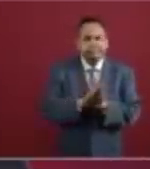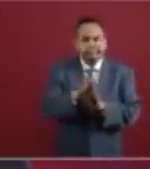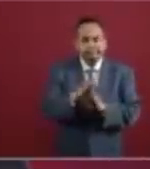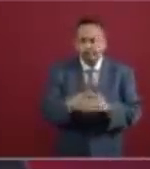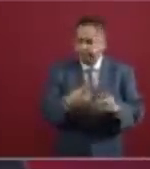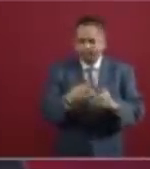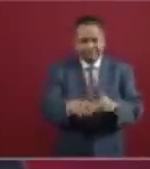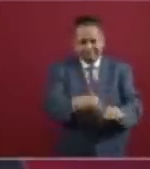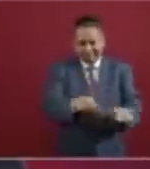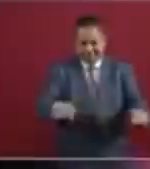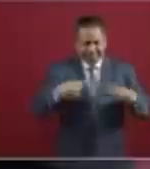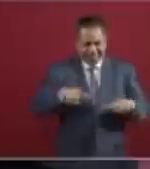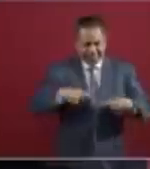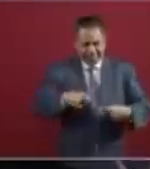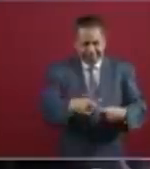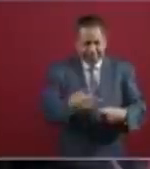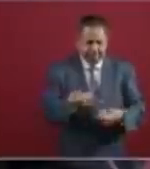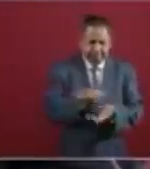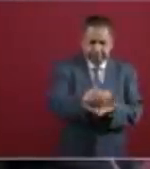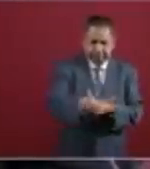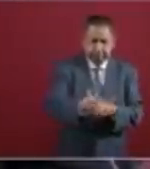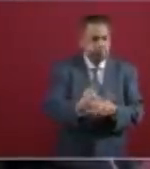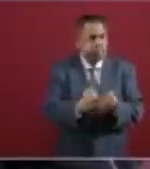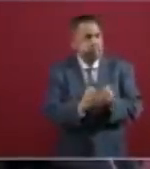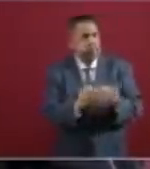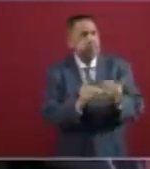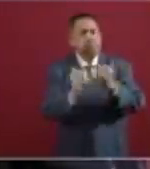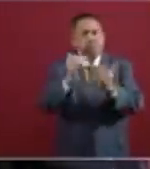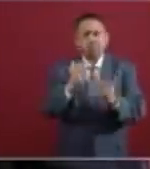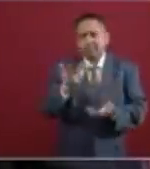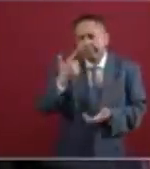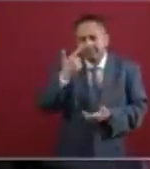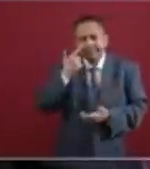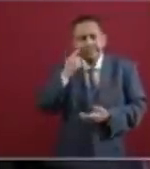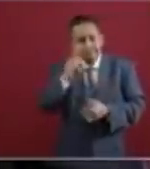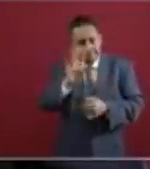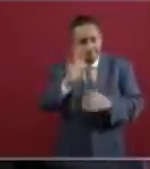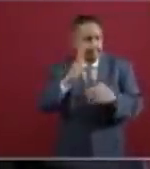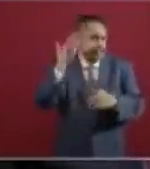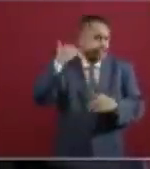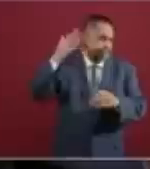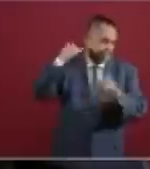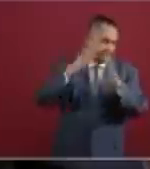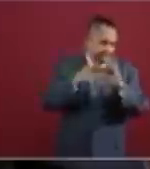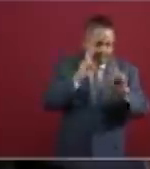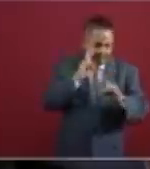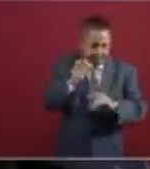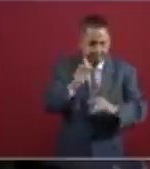abajo. Fíjense a lo que se llegó.